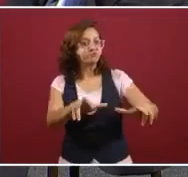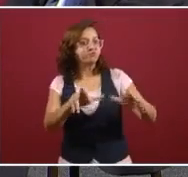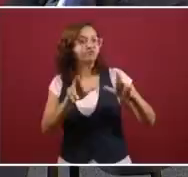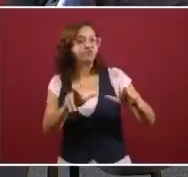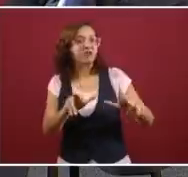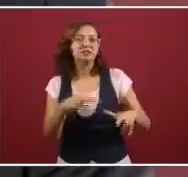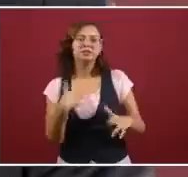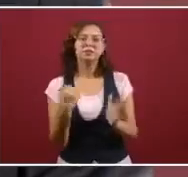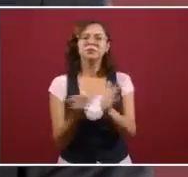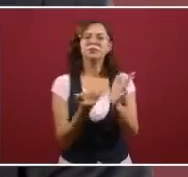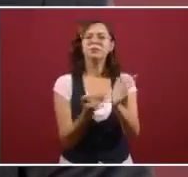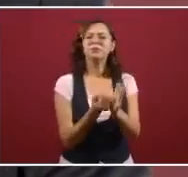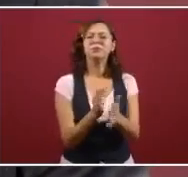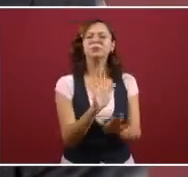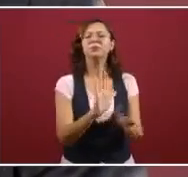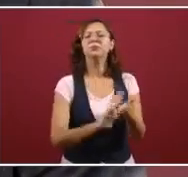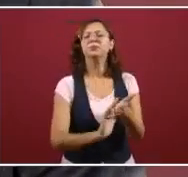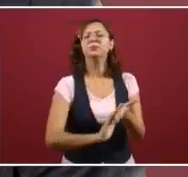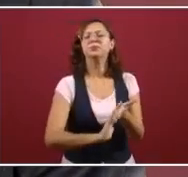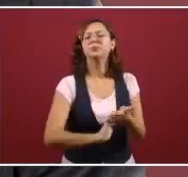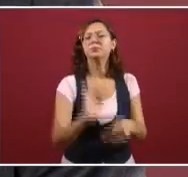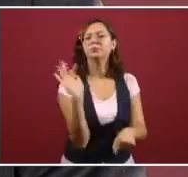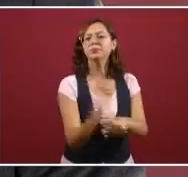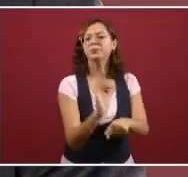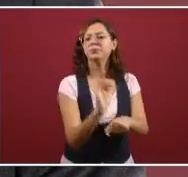influyentes, a los potentados.